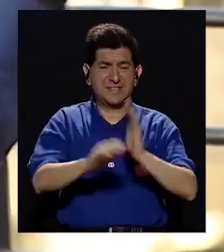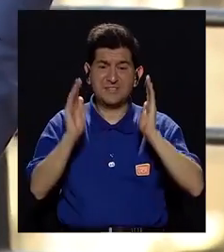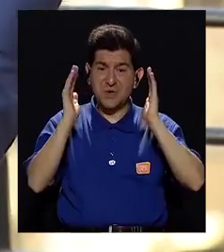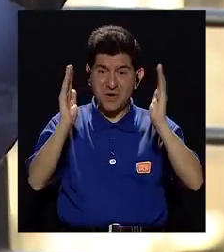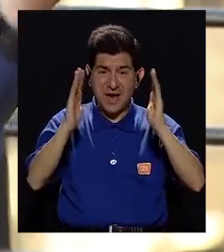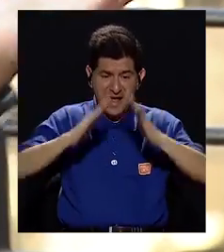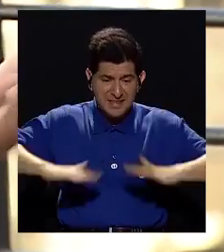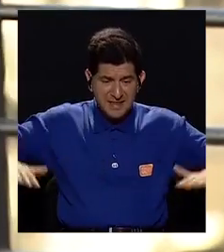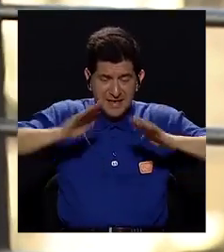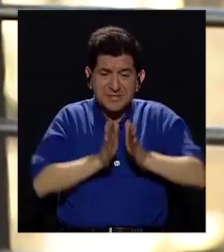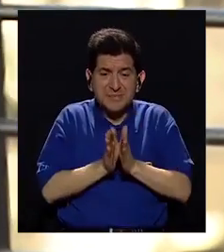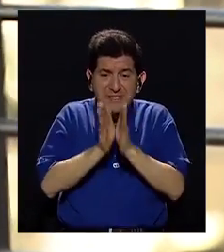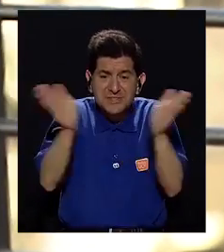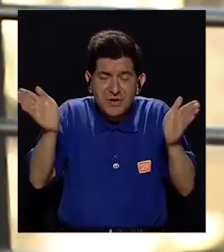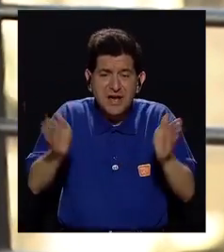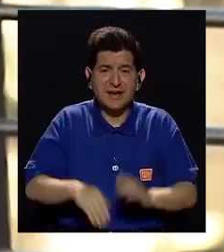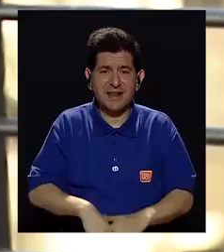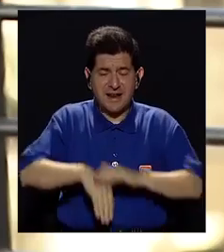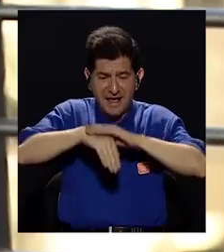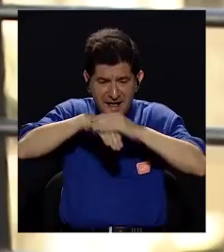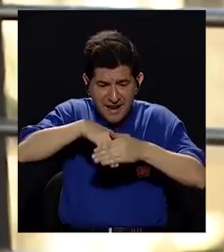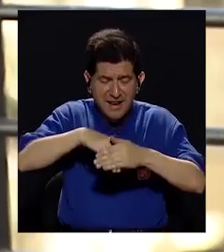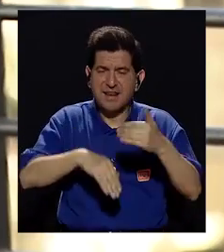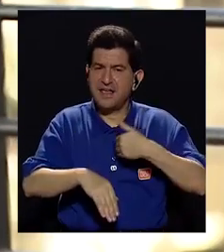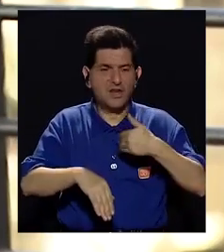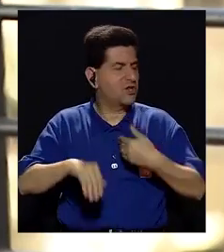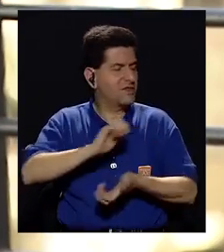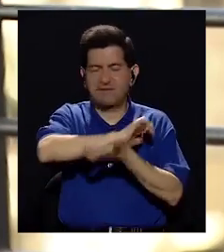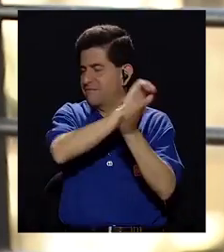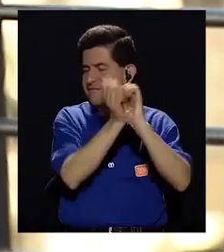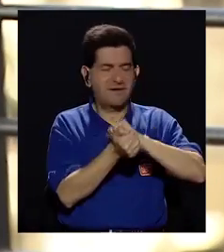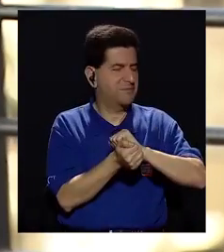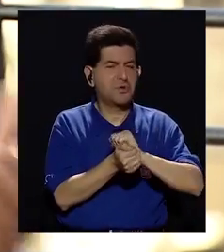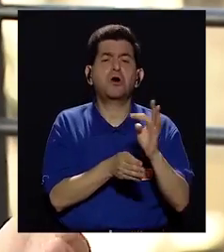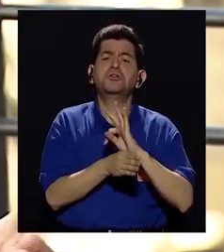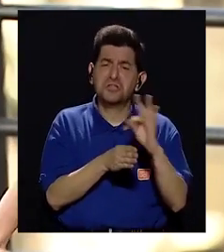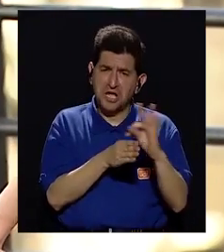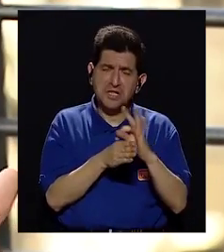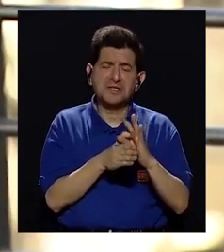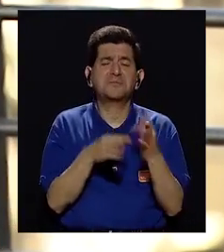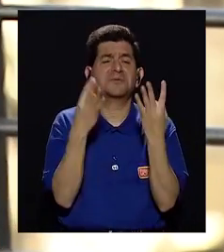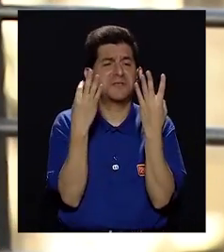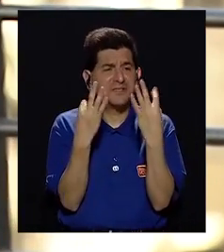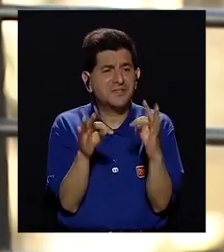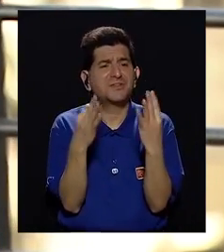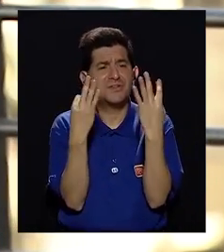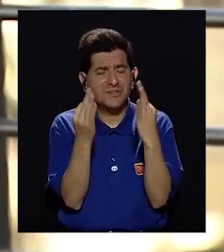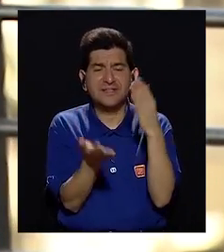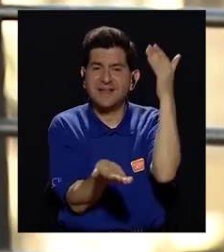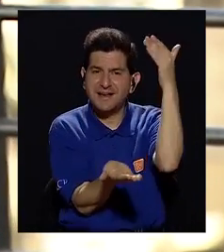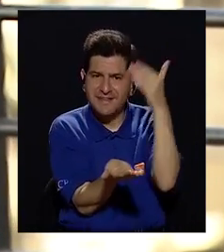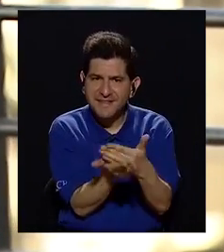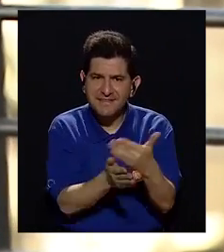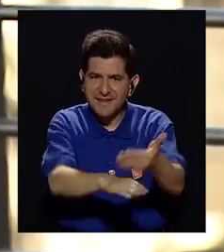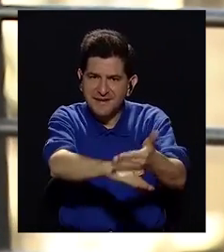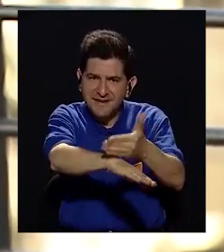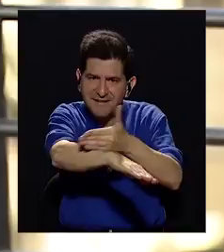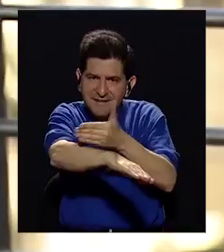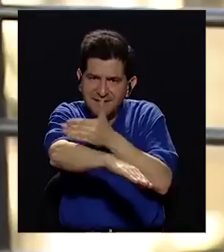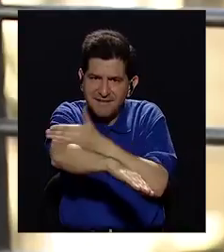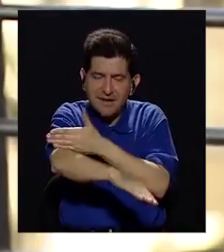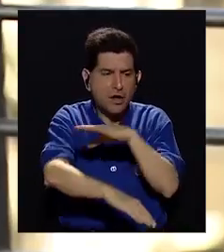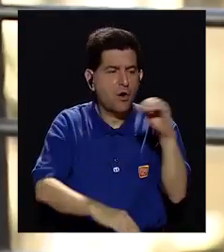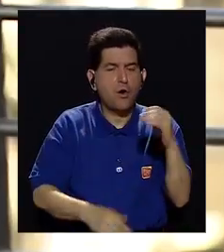más grande en espacios generalizados de la rodilla, y eso no tiene reversión. Podemos hacer tratamientos para detener el avance